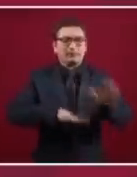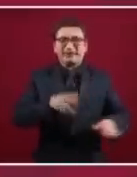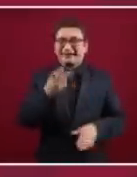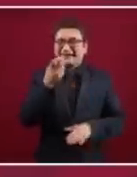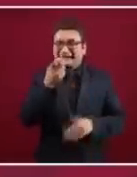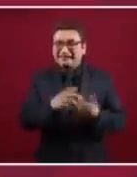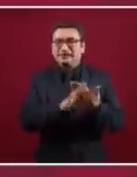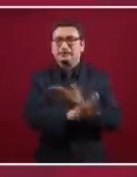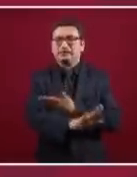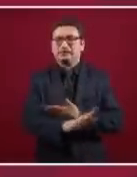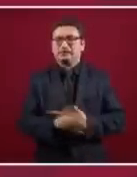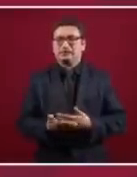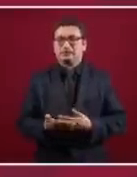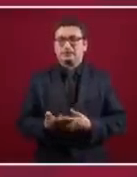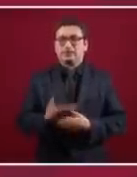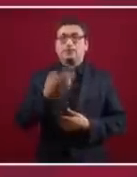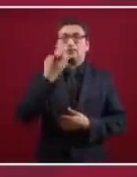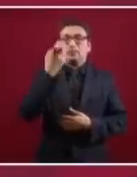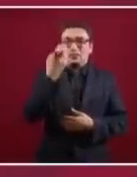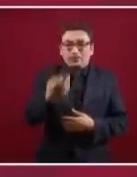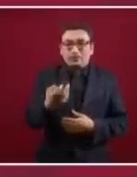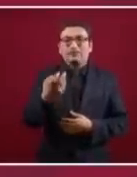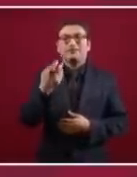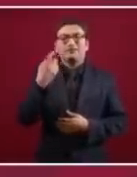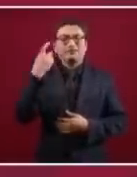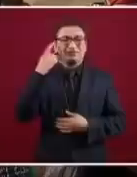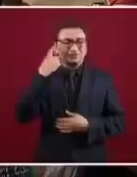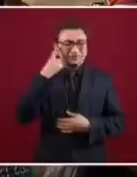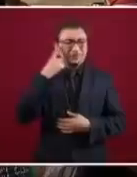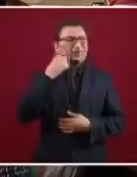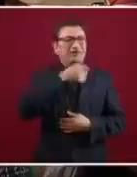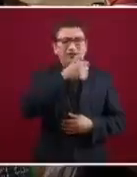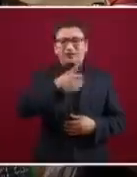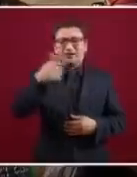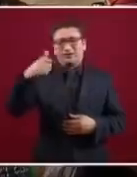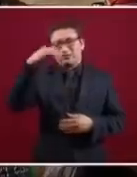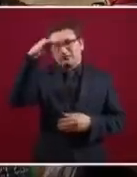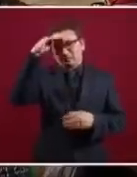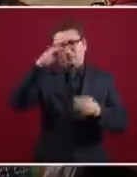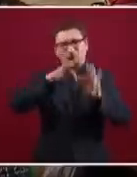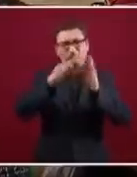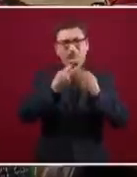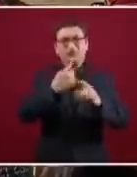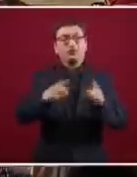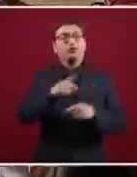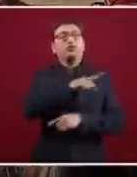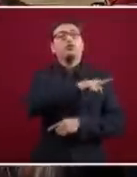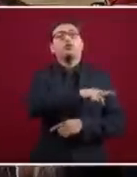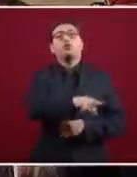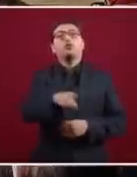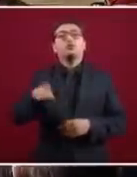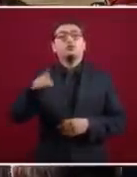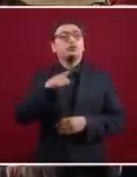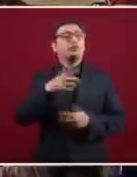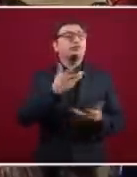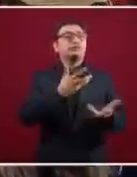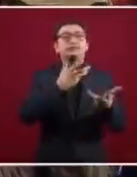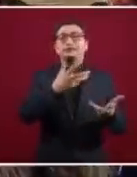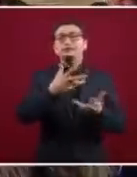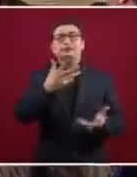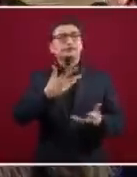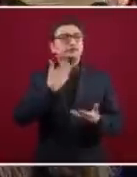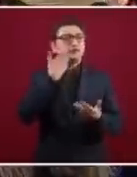entonces fíjense son lógicas distintas ustedes buscando